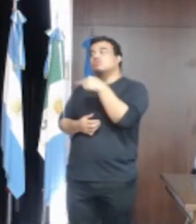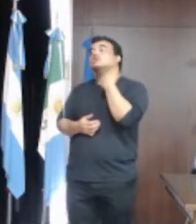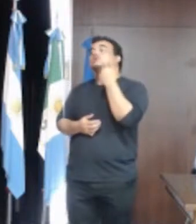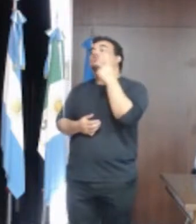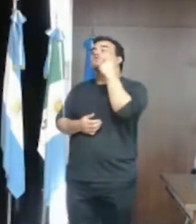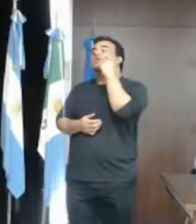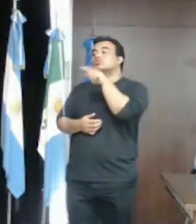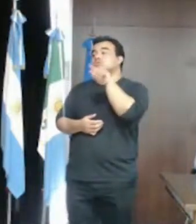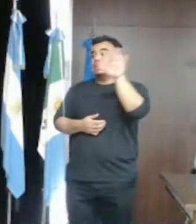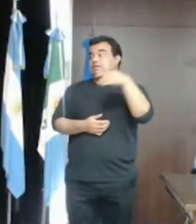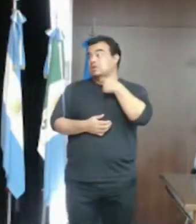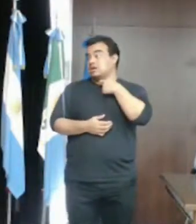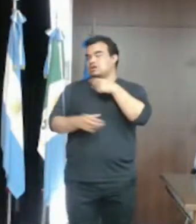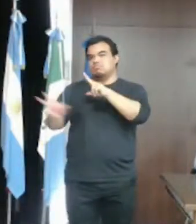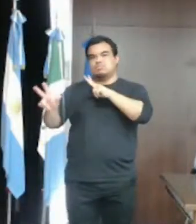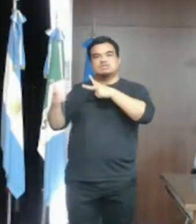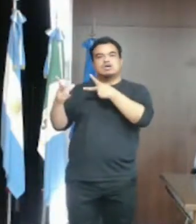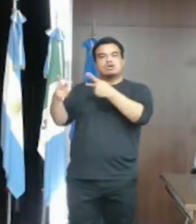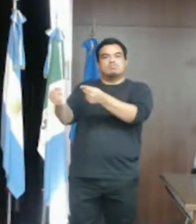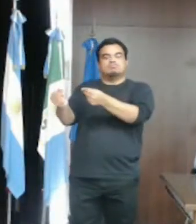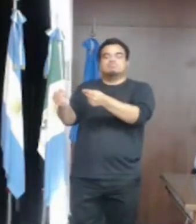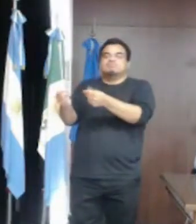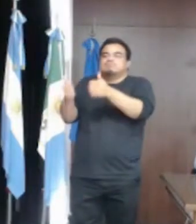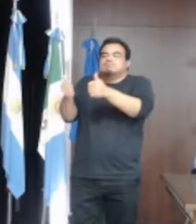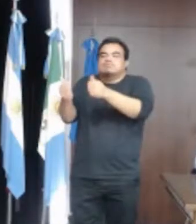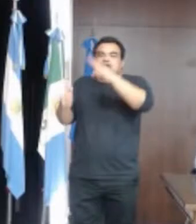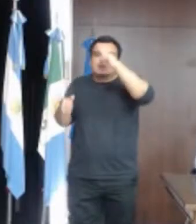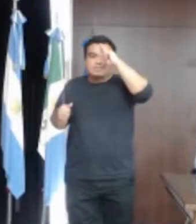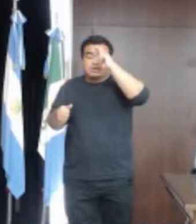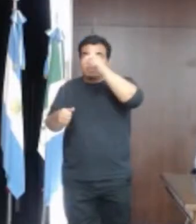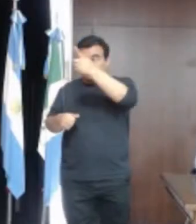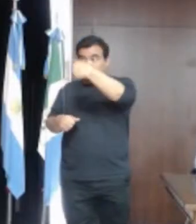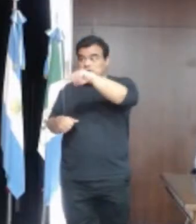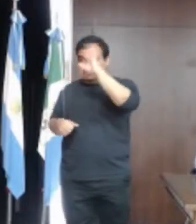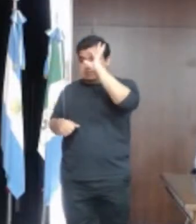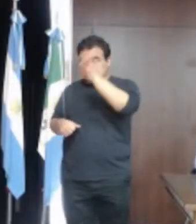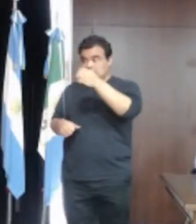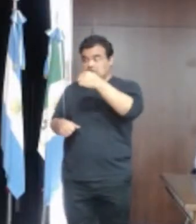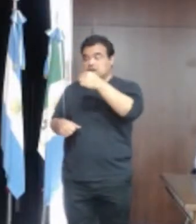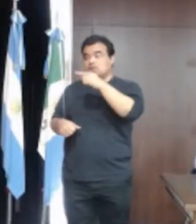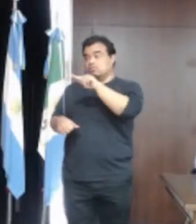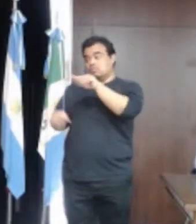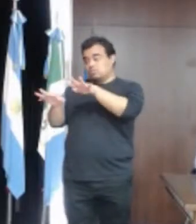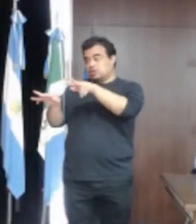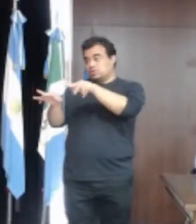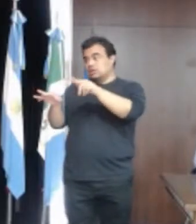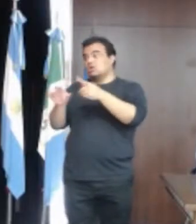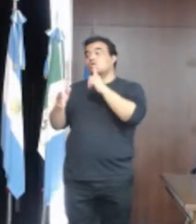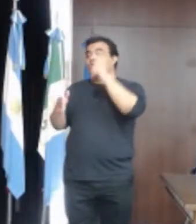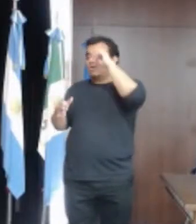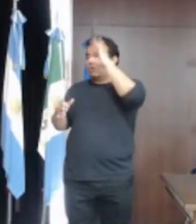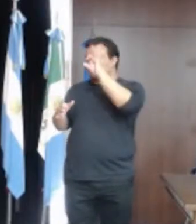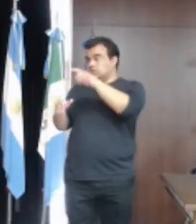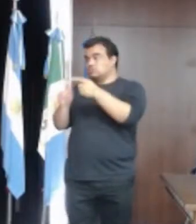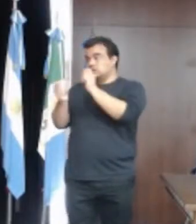corro. Usted sabe que si quiere cambiar de opinión, yo voy a facilitar las cosas, pero no obligo a